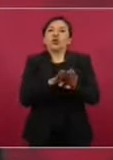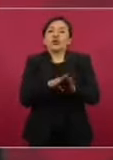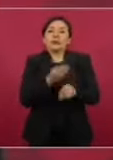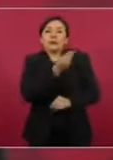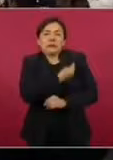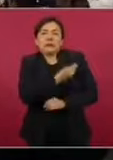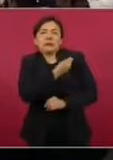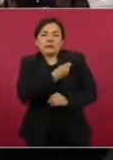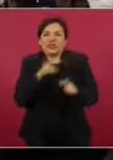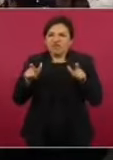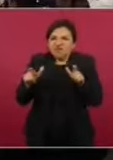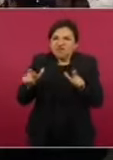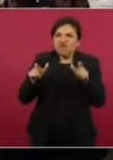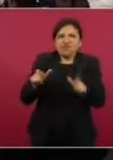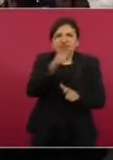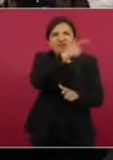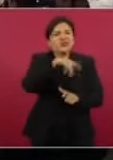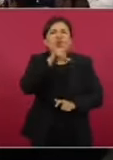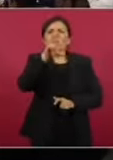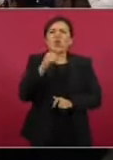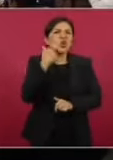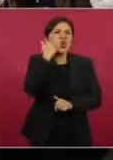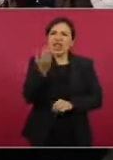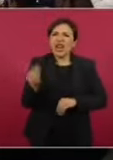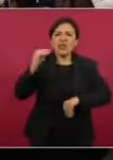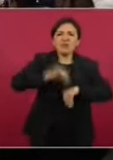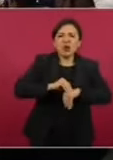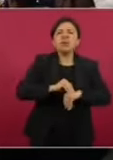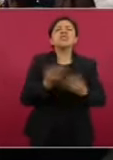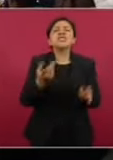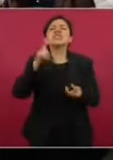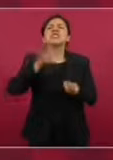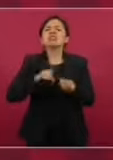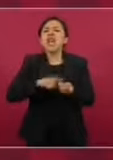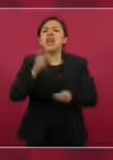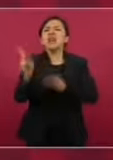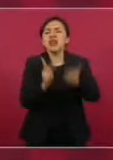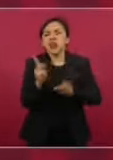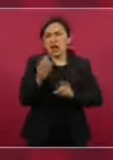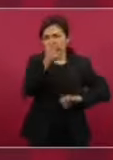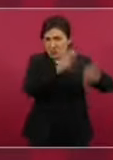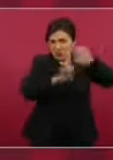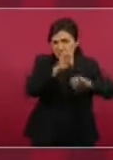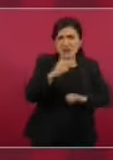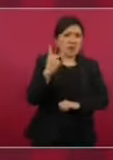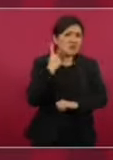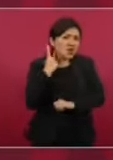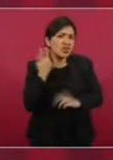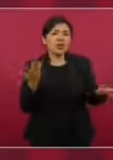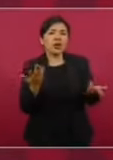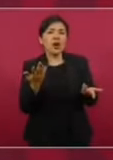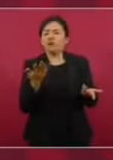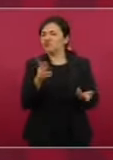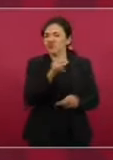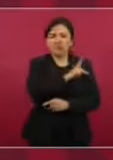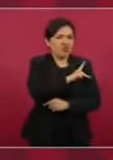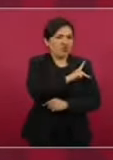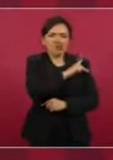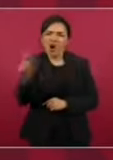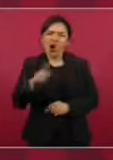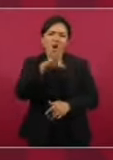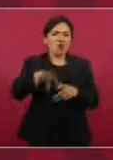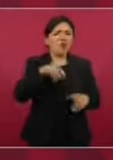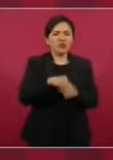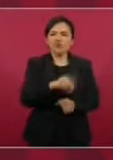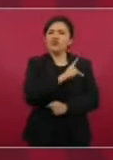de los que no querían. ¿Empresas, políticos, presidente? De todo tipo, de